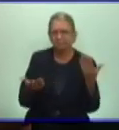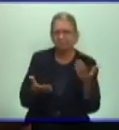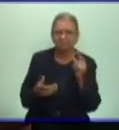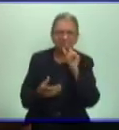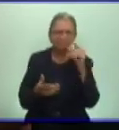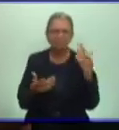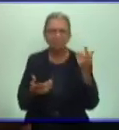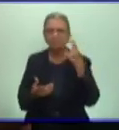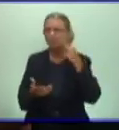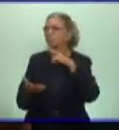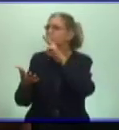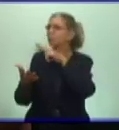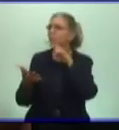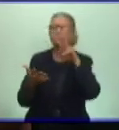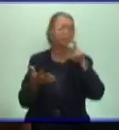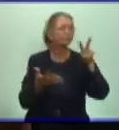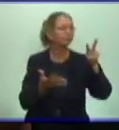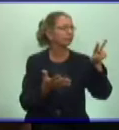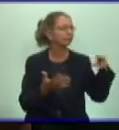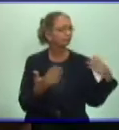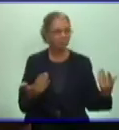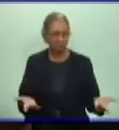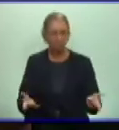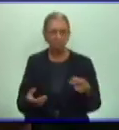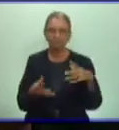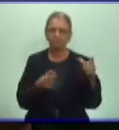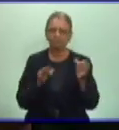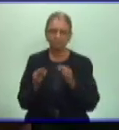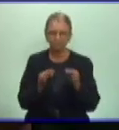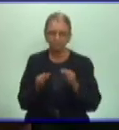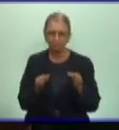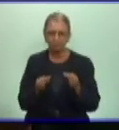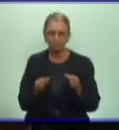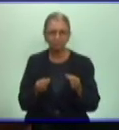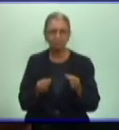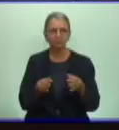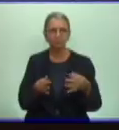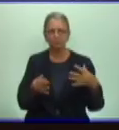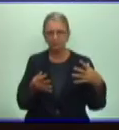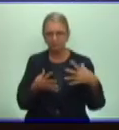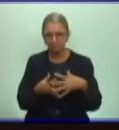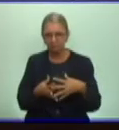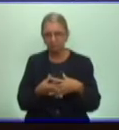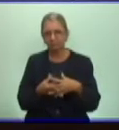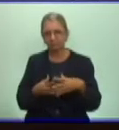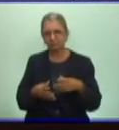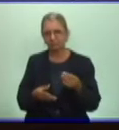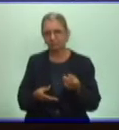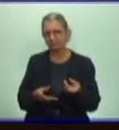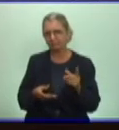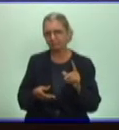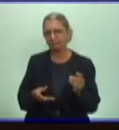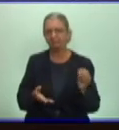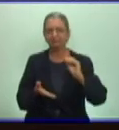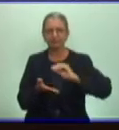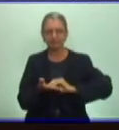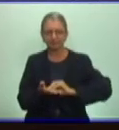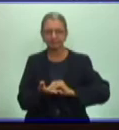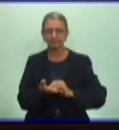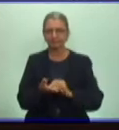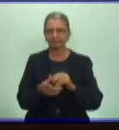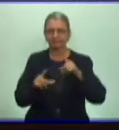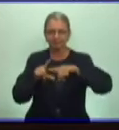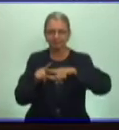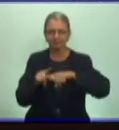pudiéramos estar ofreciendo en función de que los niños realmente puedan aplicar e implementar los contenidos que impartimos.